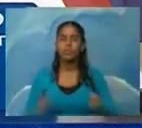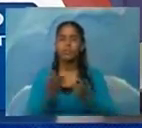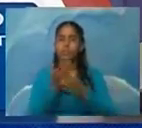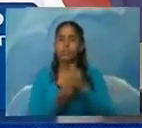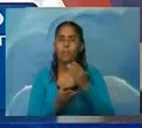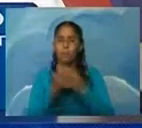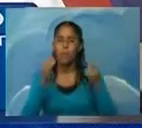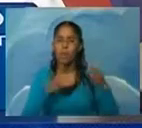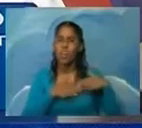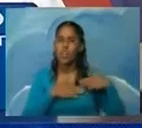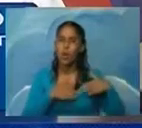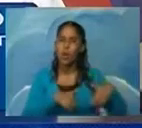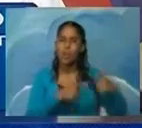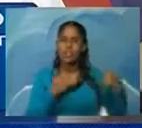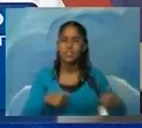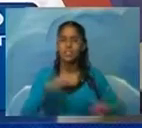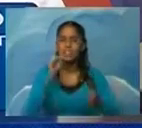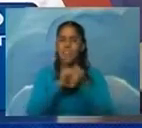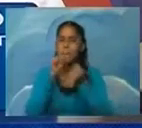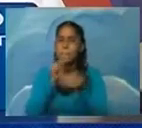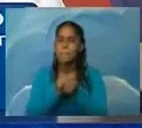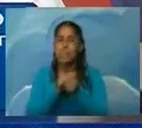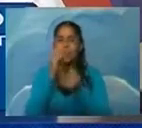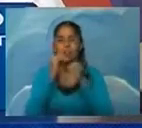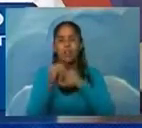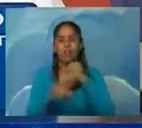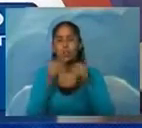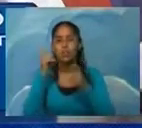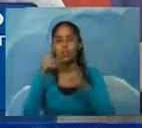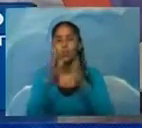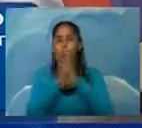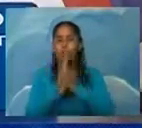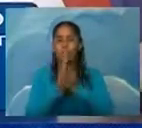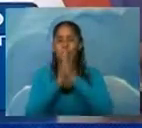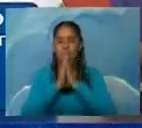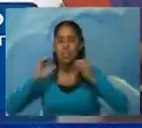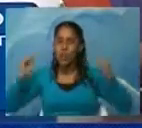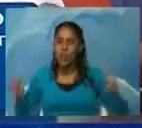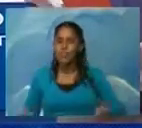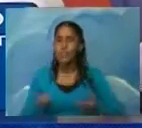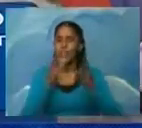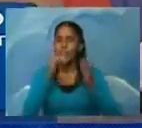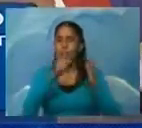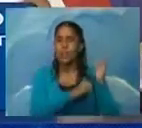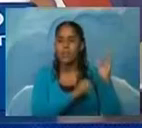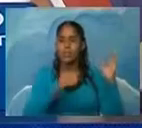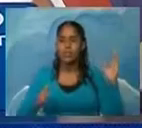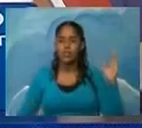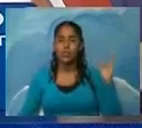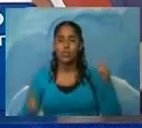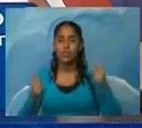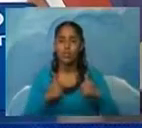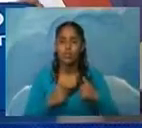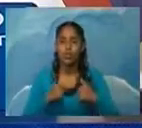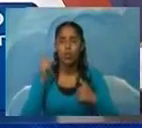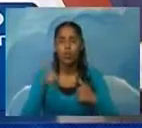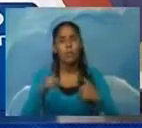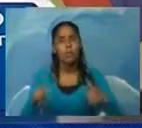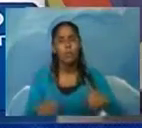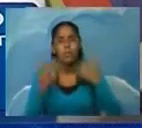manazo sobre ese corazón de piedra y le hacemos una oración y los entregamos al Señor. Y yo también me